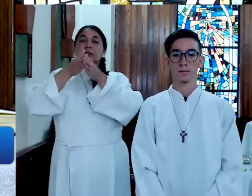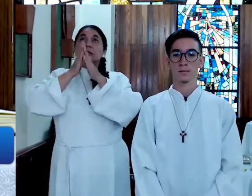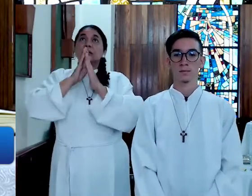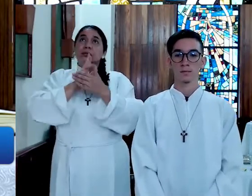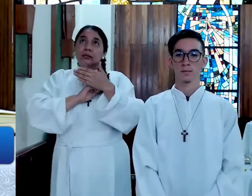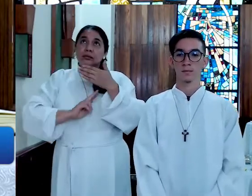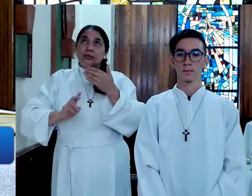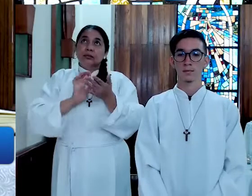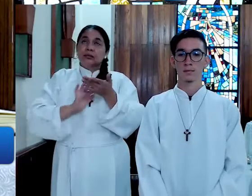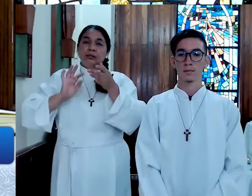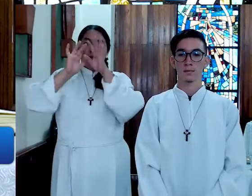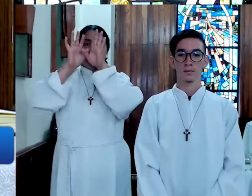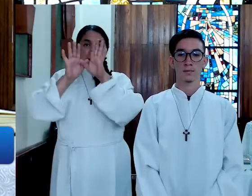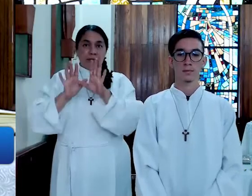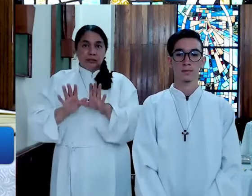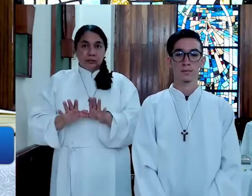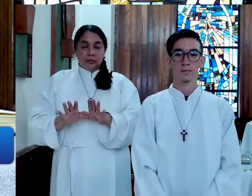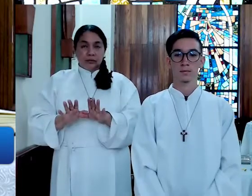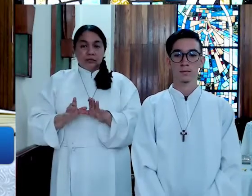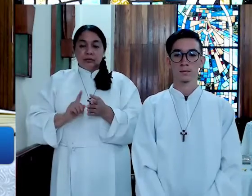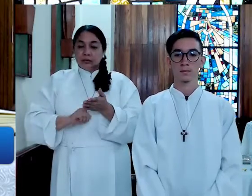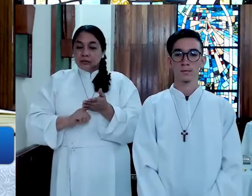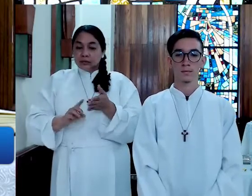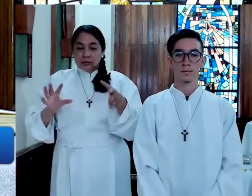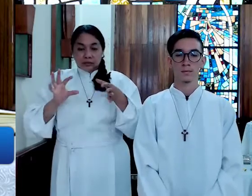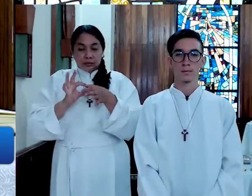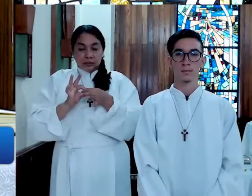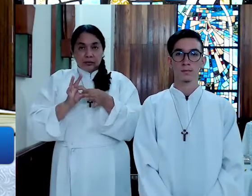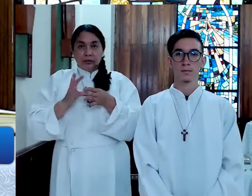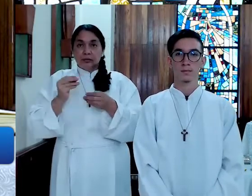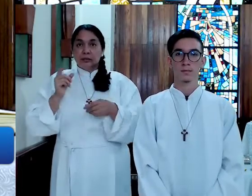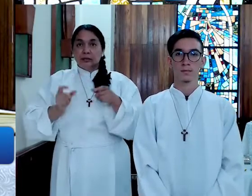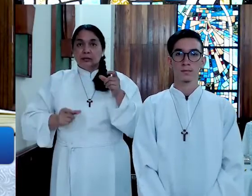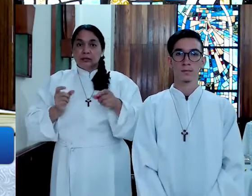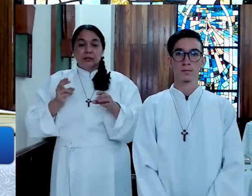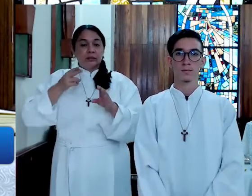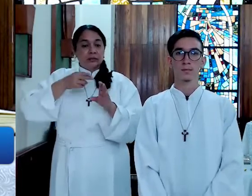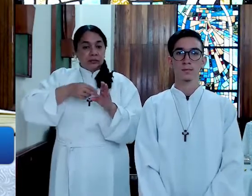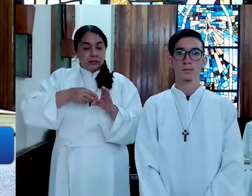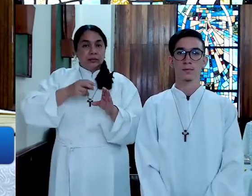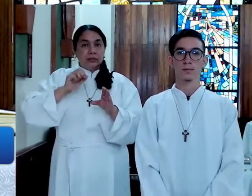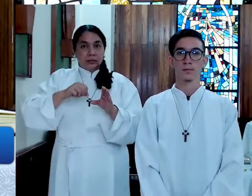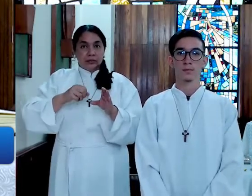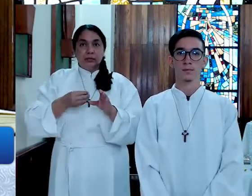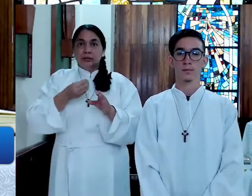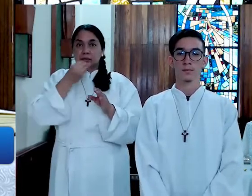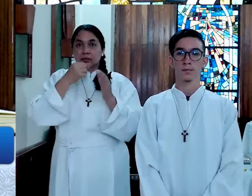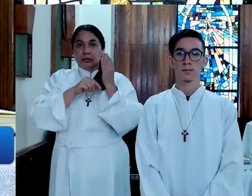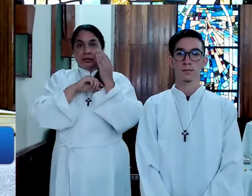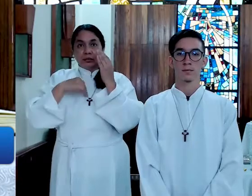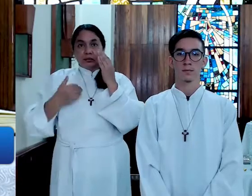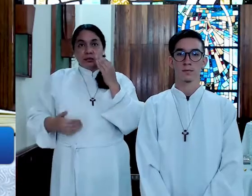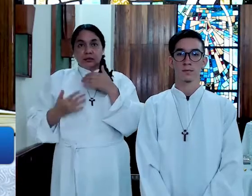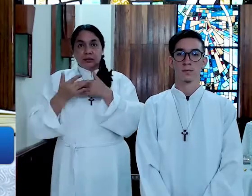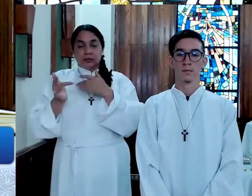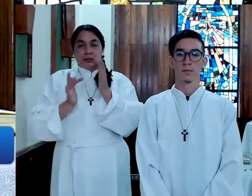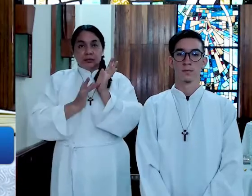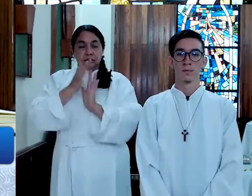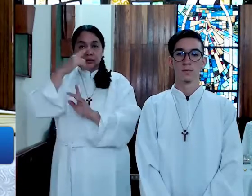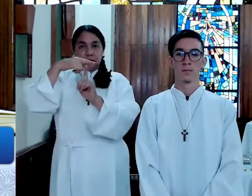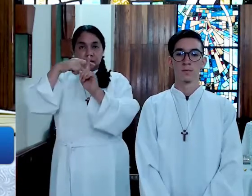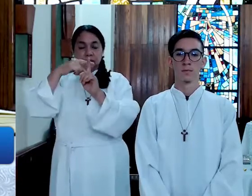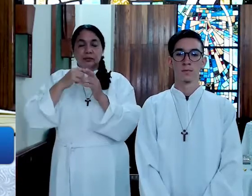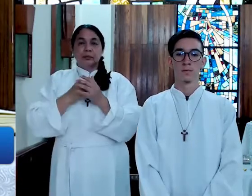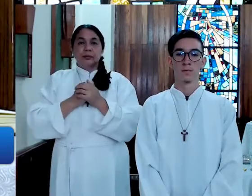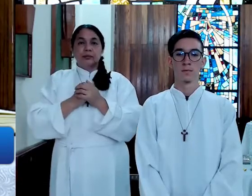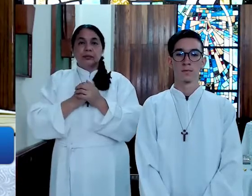pedimos humildemente que el Espíritu Santo congregue en la unidad a cuantos participamos del cuerpo y la sangre de Cristo.